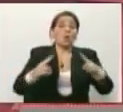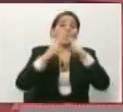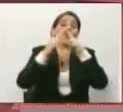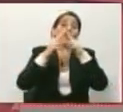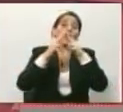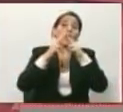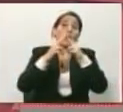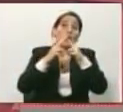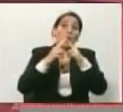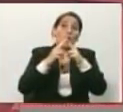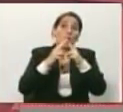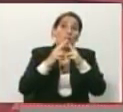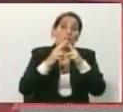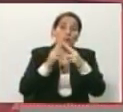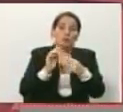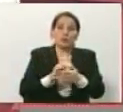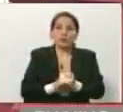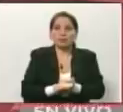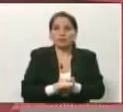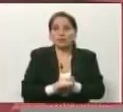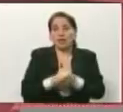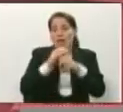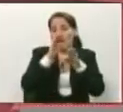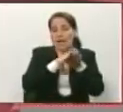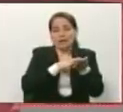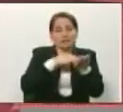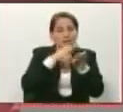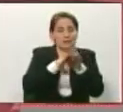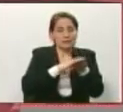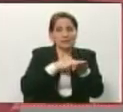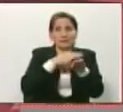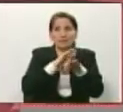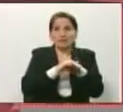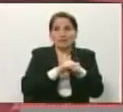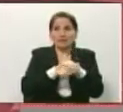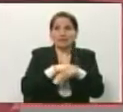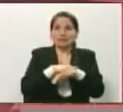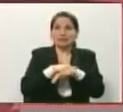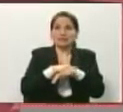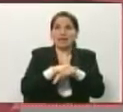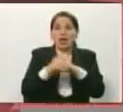abrazaron. Tanto cariño. No, Robin y Robin.